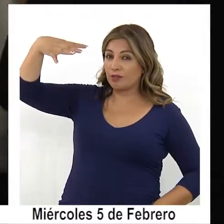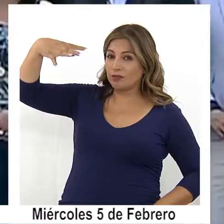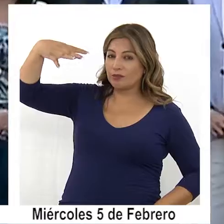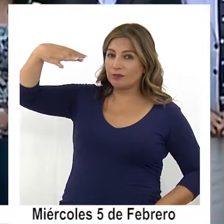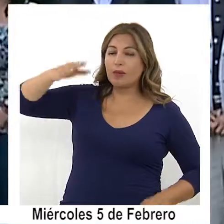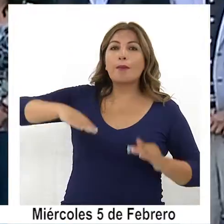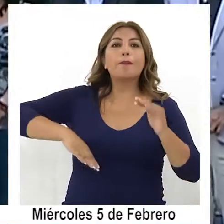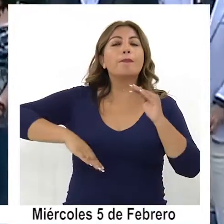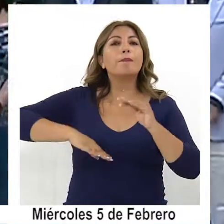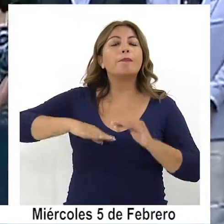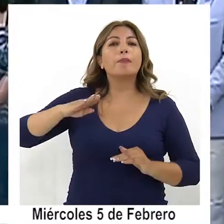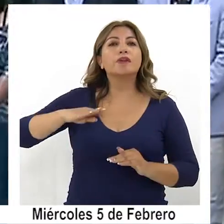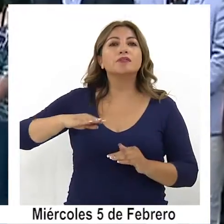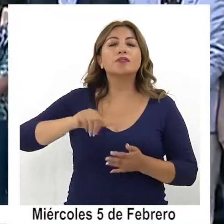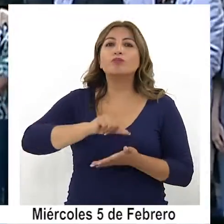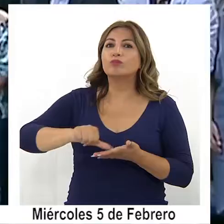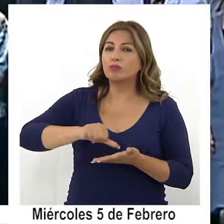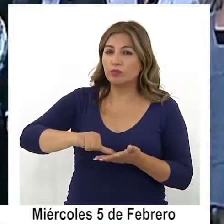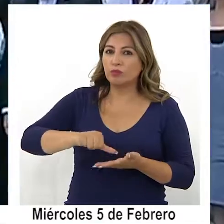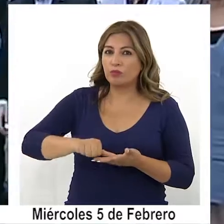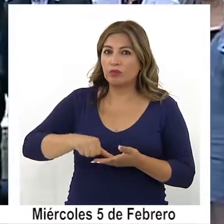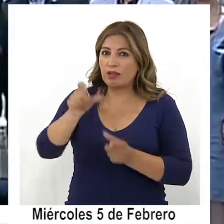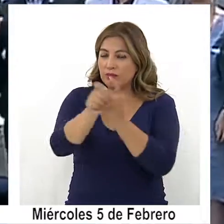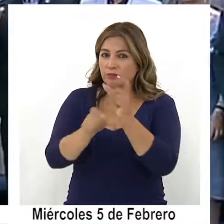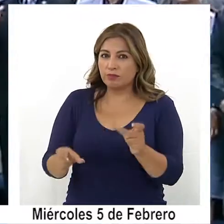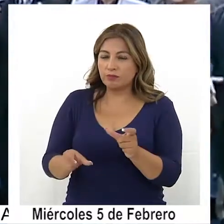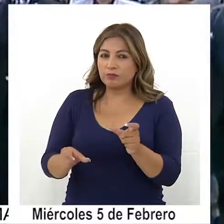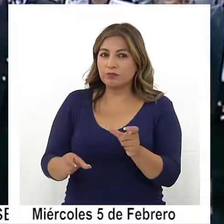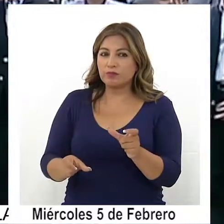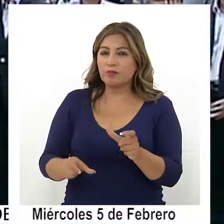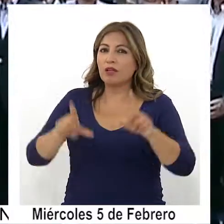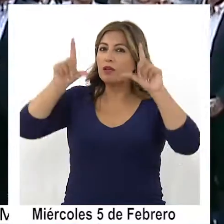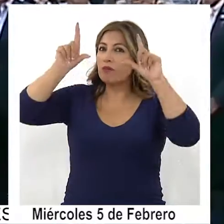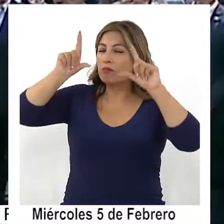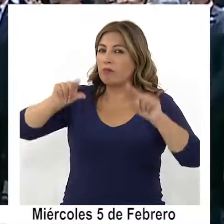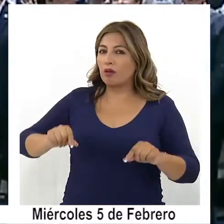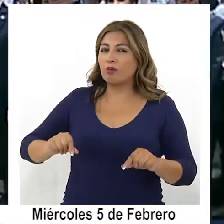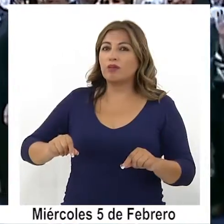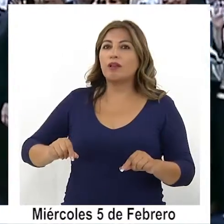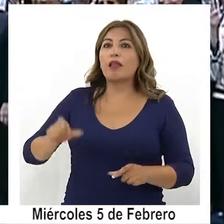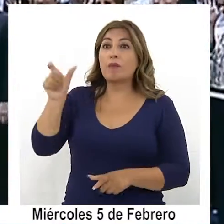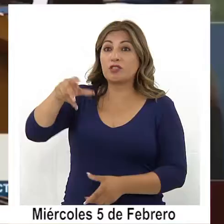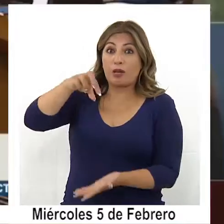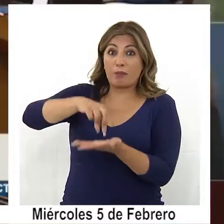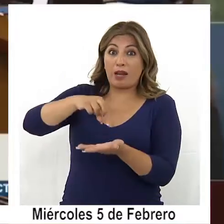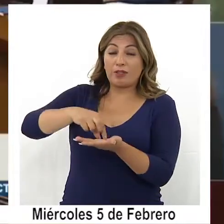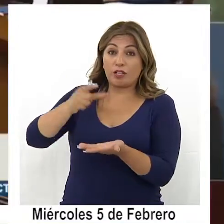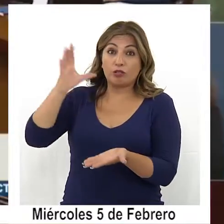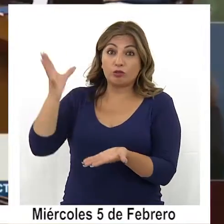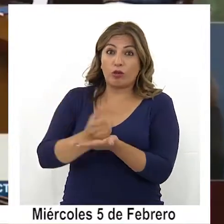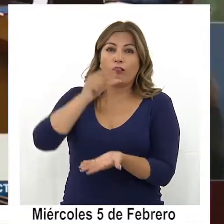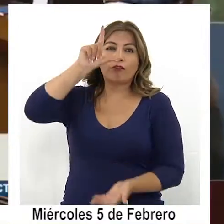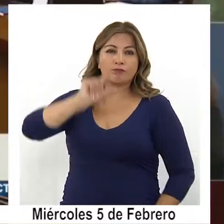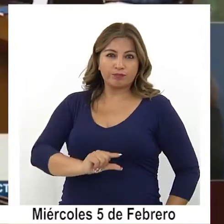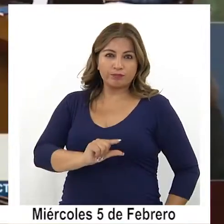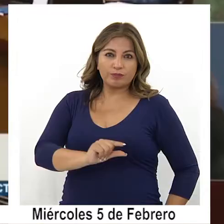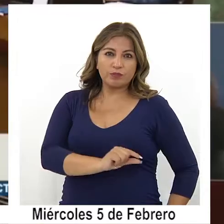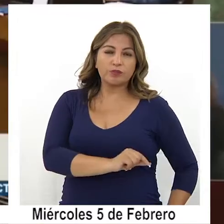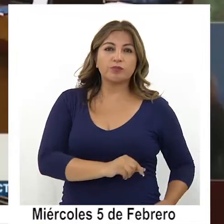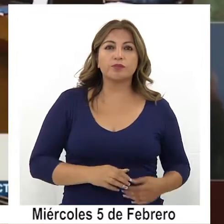eléctricas, mayores impuestos a los sectores con más ingresos, y reducción en las dietas de los parlamentarios.